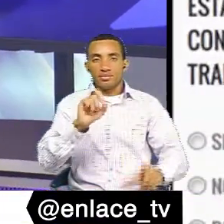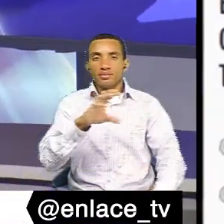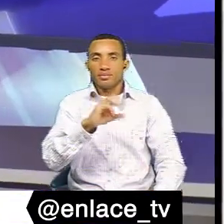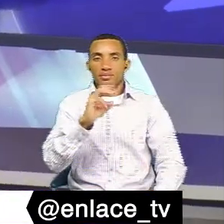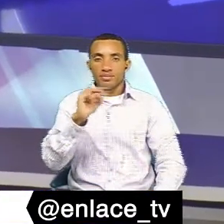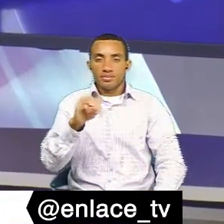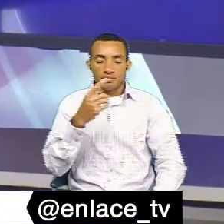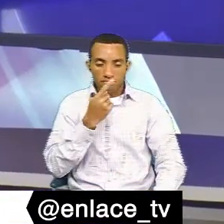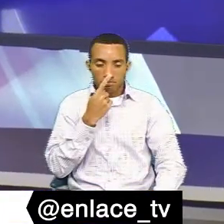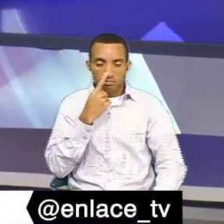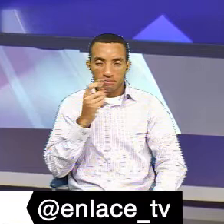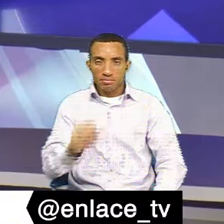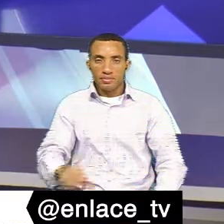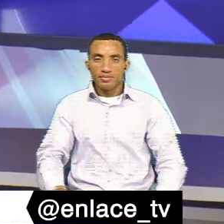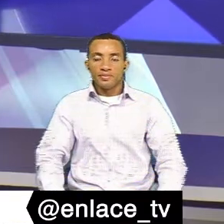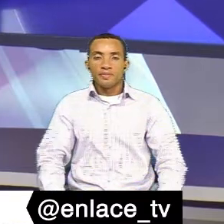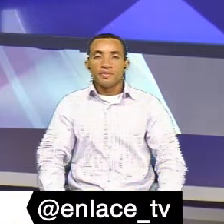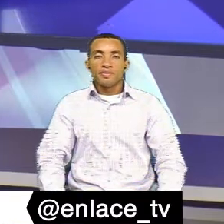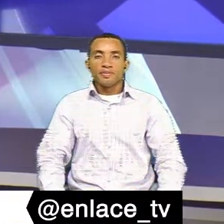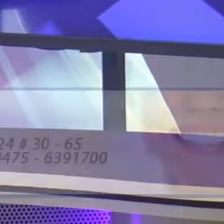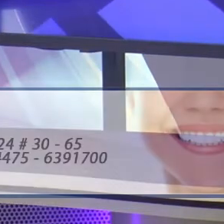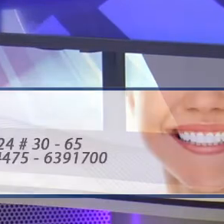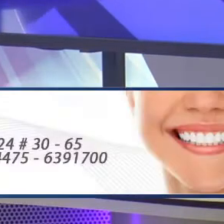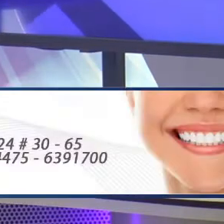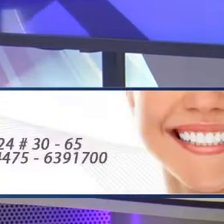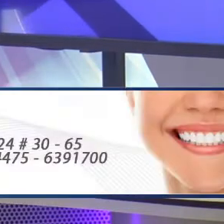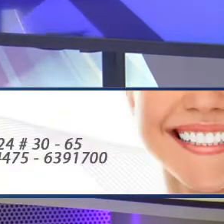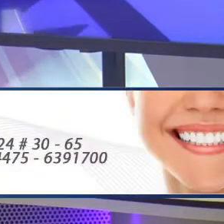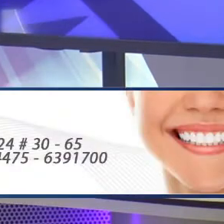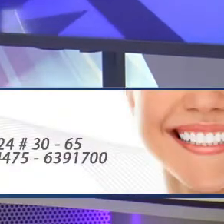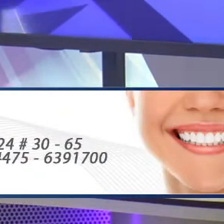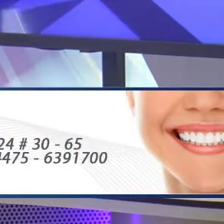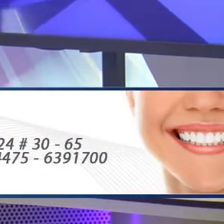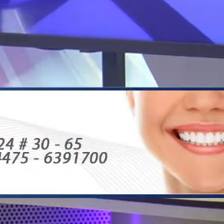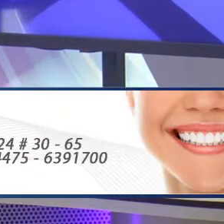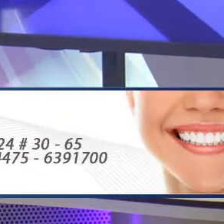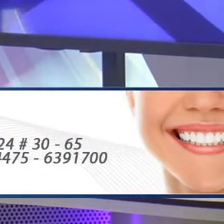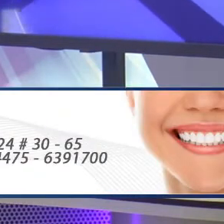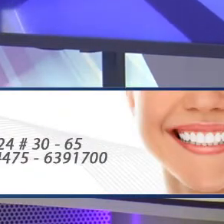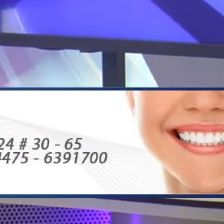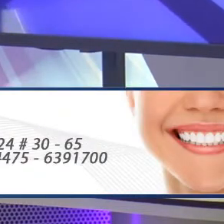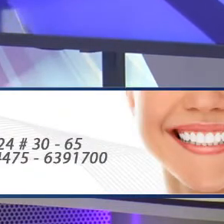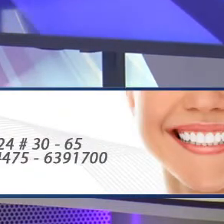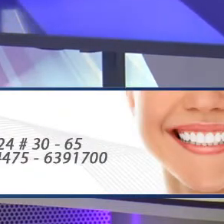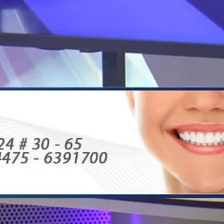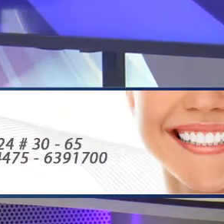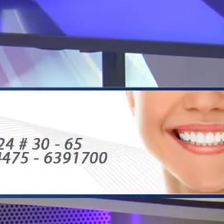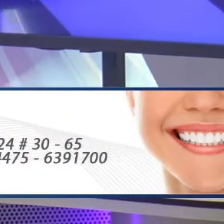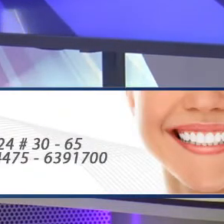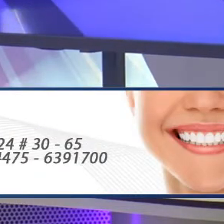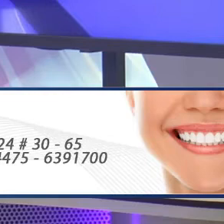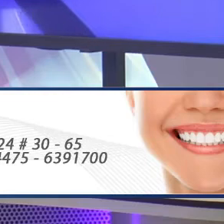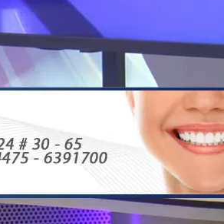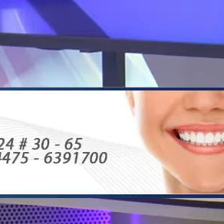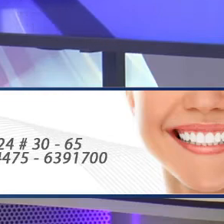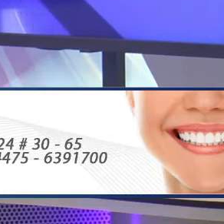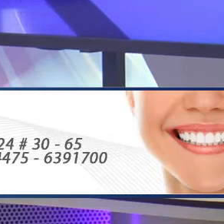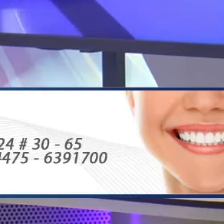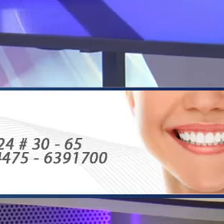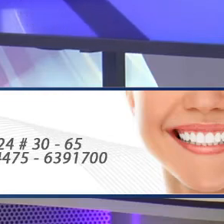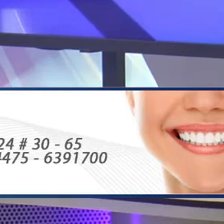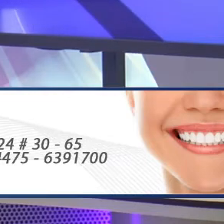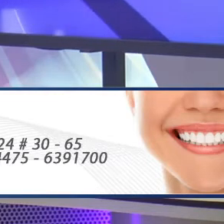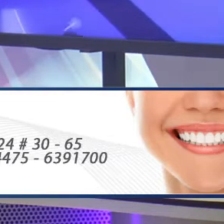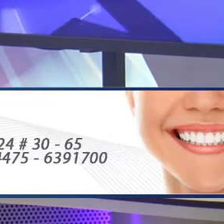www.enlacetelevisión.com. Visítenos. Y en el mes de la salud oral, adquiere la tarjeta Chrome y accede al 25% de descuento en todos sus planes de